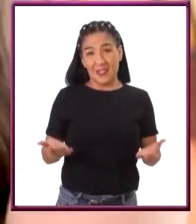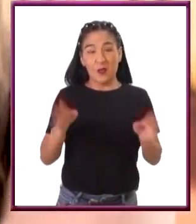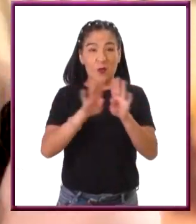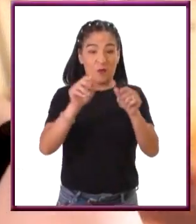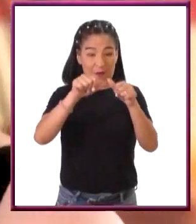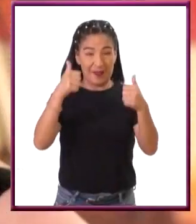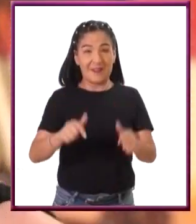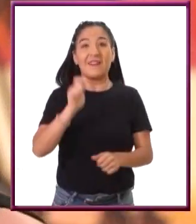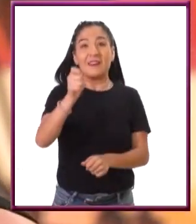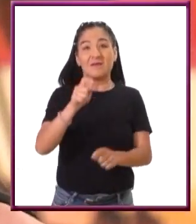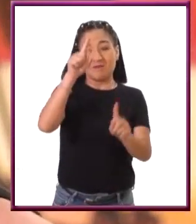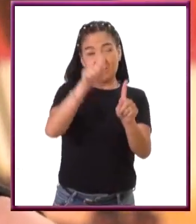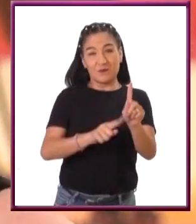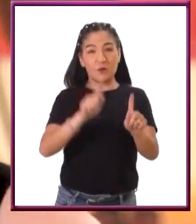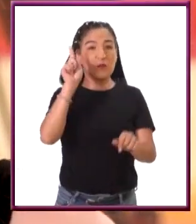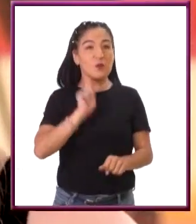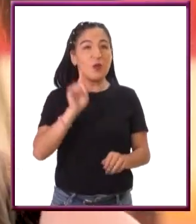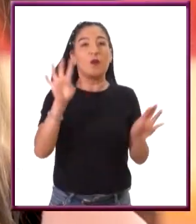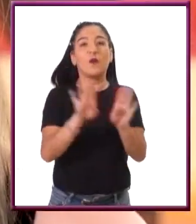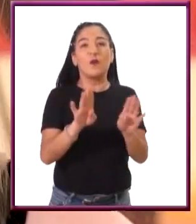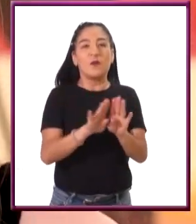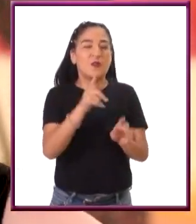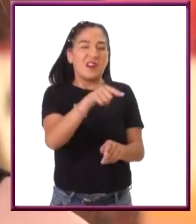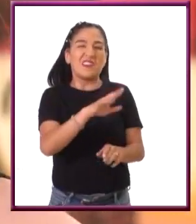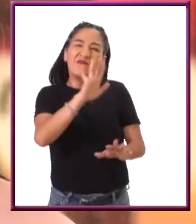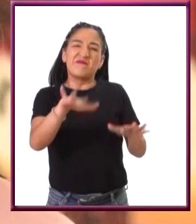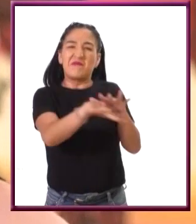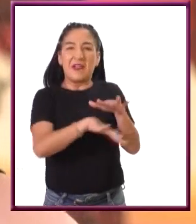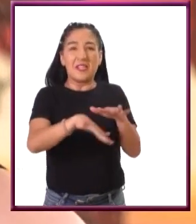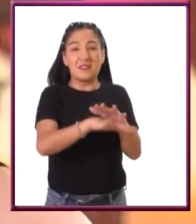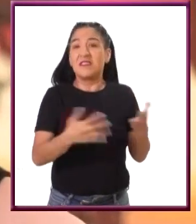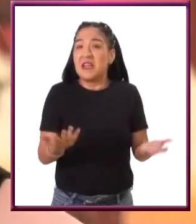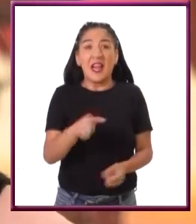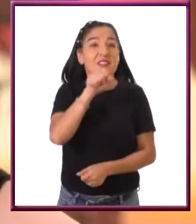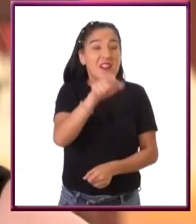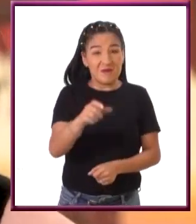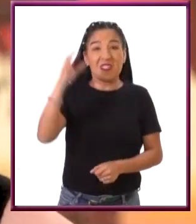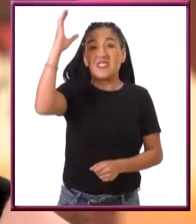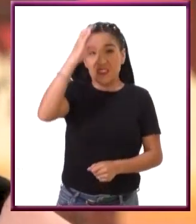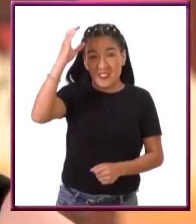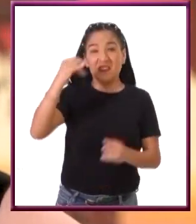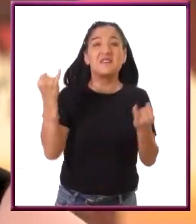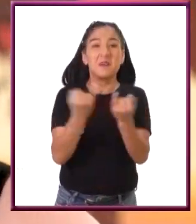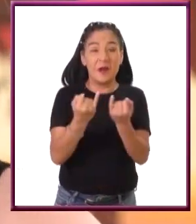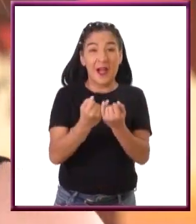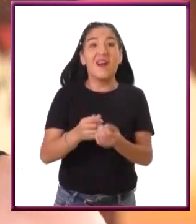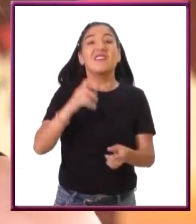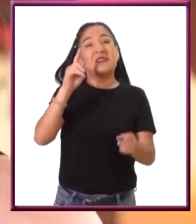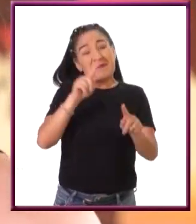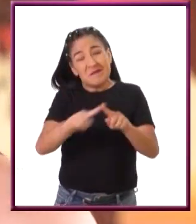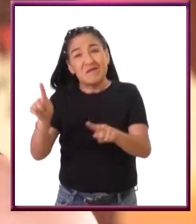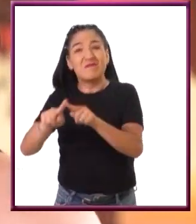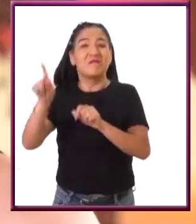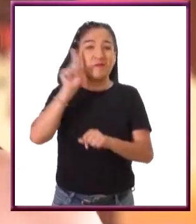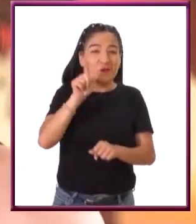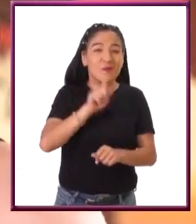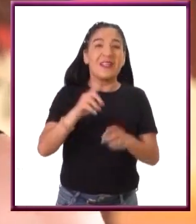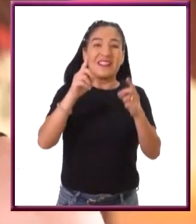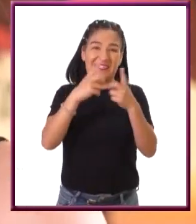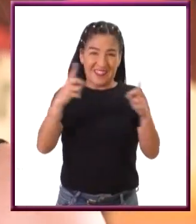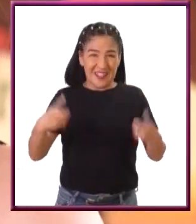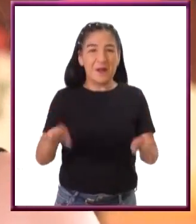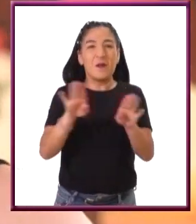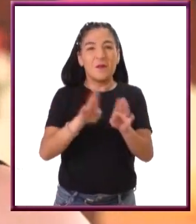No solo el arte relegaba a la mujer a un papel secundario. Lo mismo pasó en la ciencia, donde muchas tuvieron que desarrollar